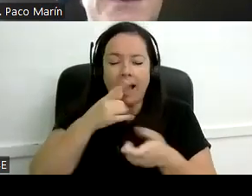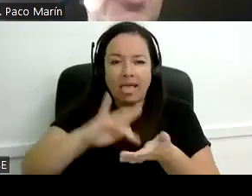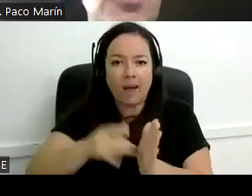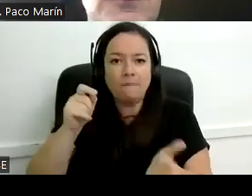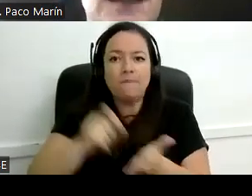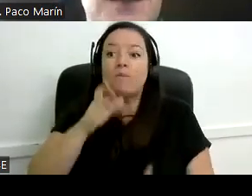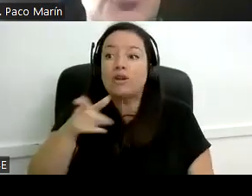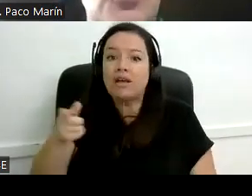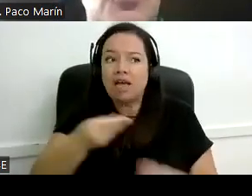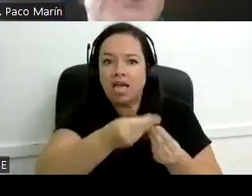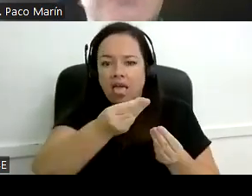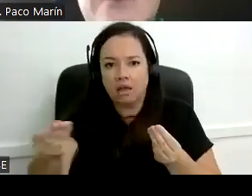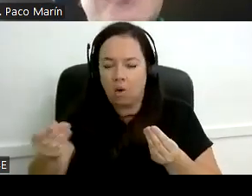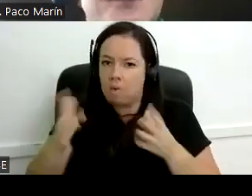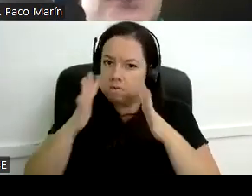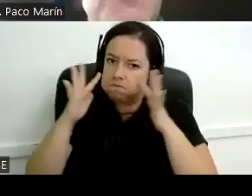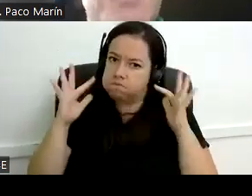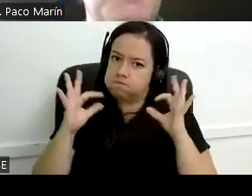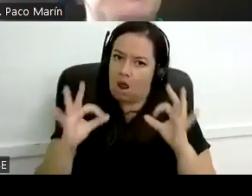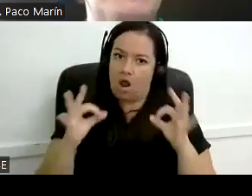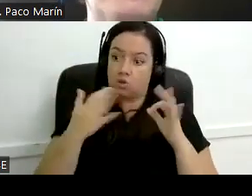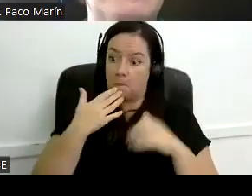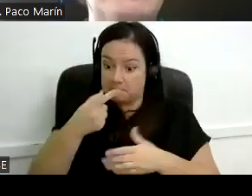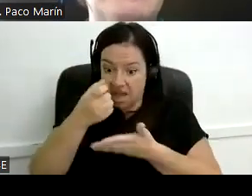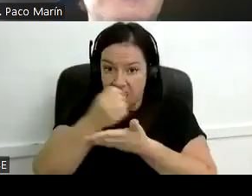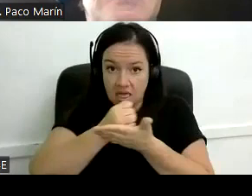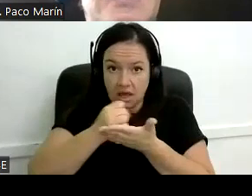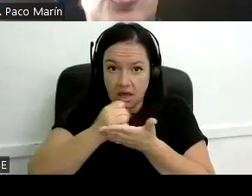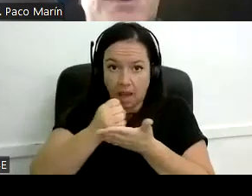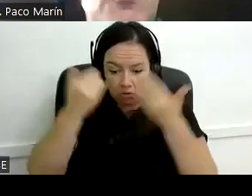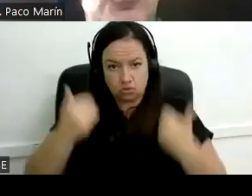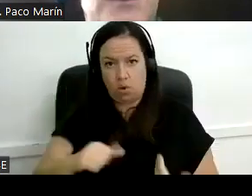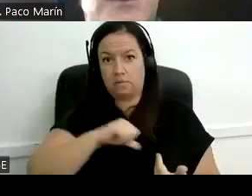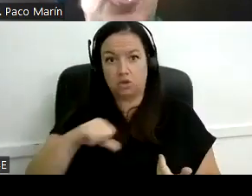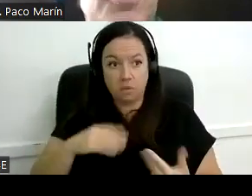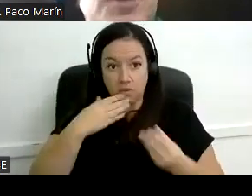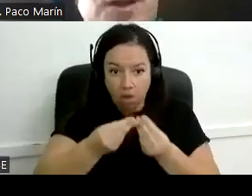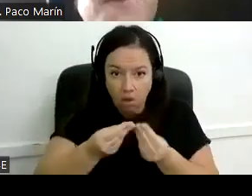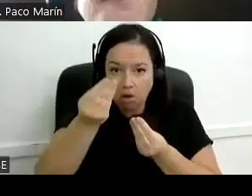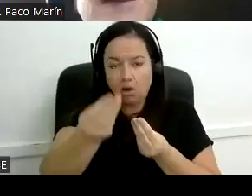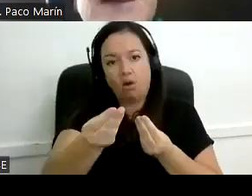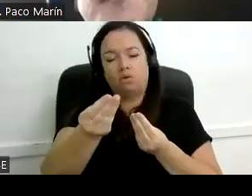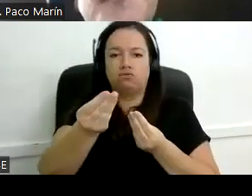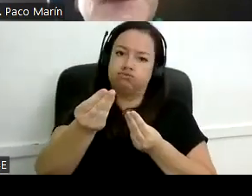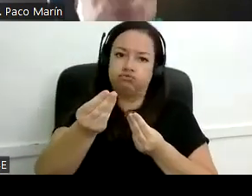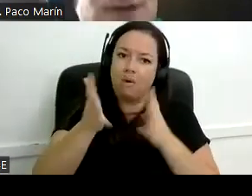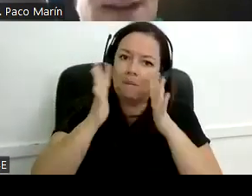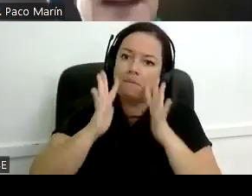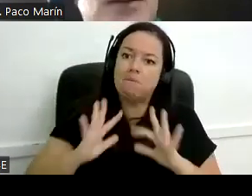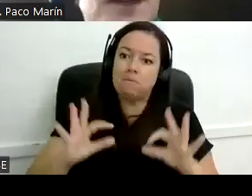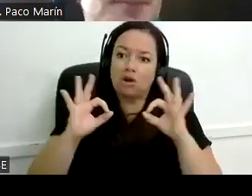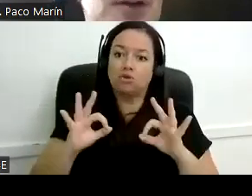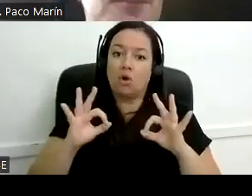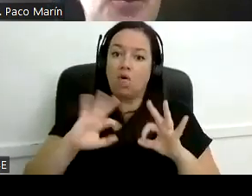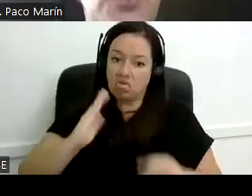un peligro tremendo. Cualquier tranquilizante, cualquier medicamento en realidad que tomemos motu propio nos puede